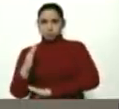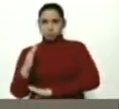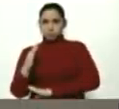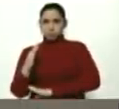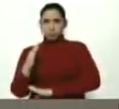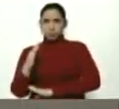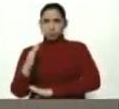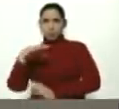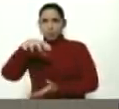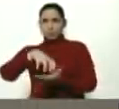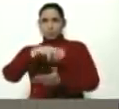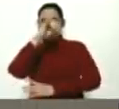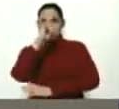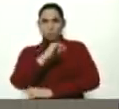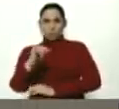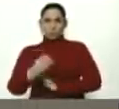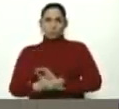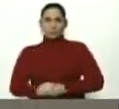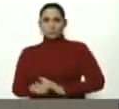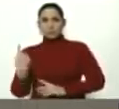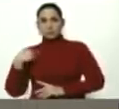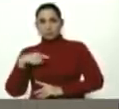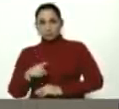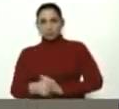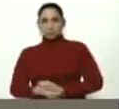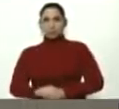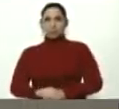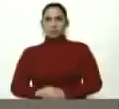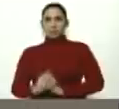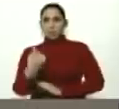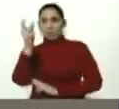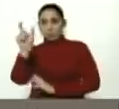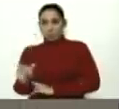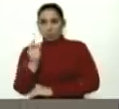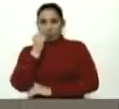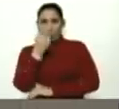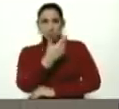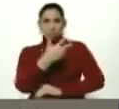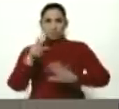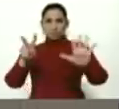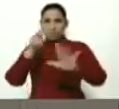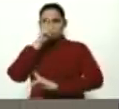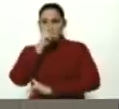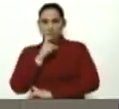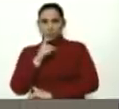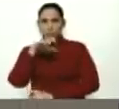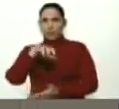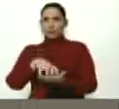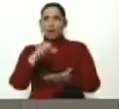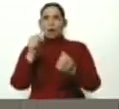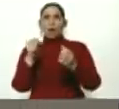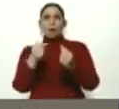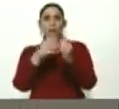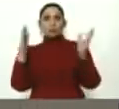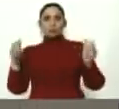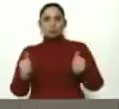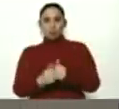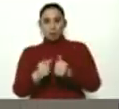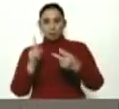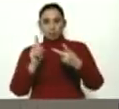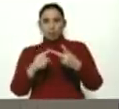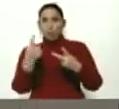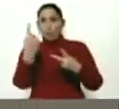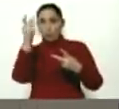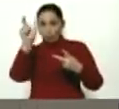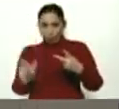estado Zulia, tenemos un hombre de 37 años de edad del estado Anzoátegui, un hombre de 30